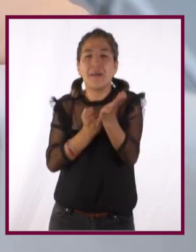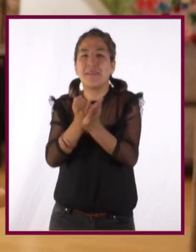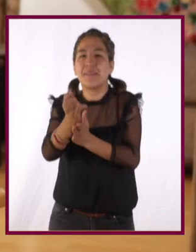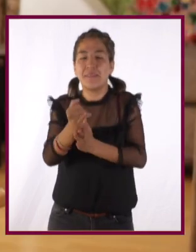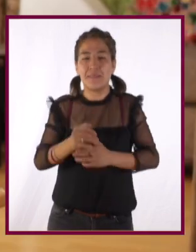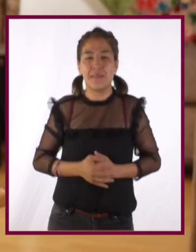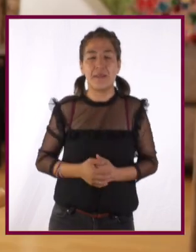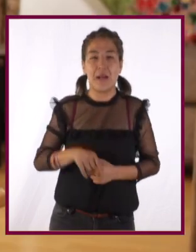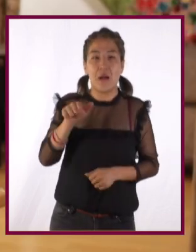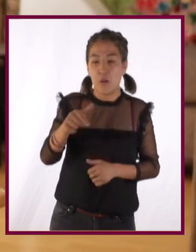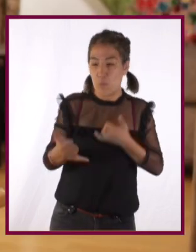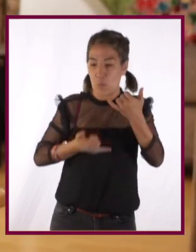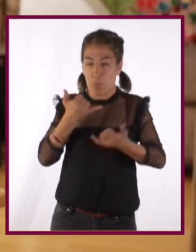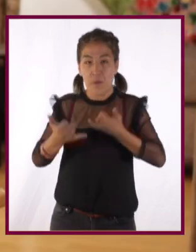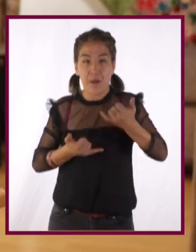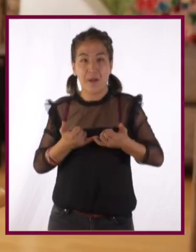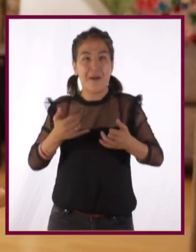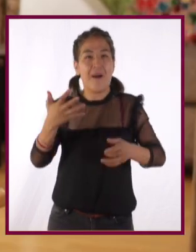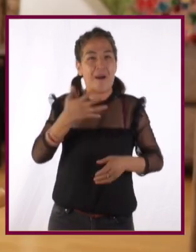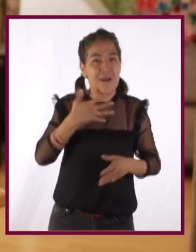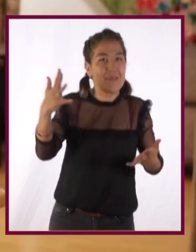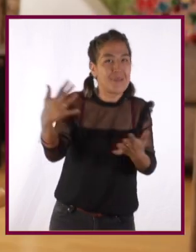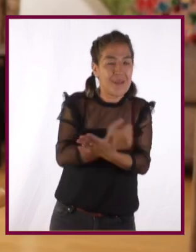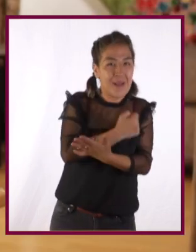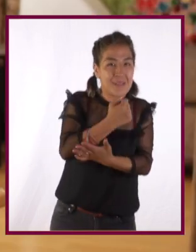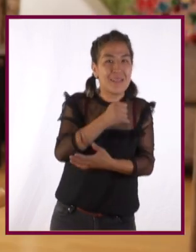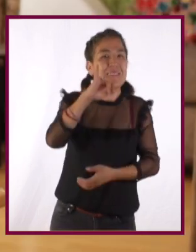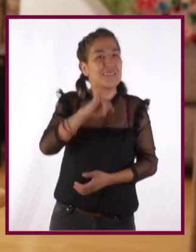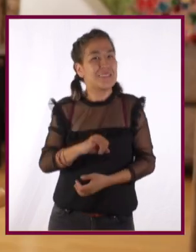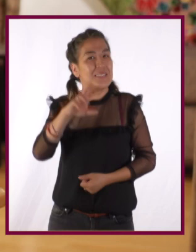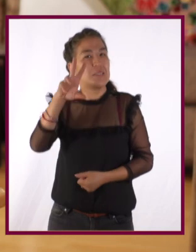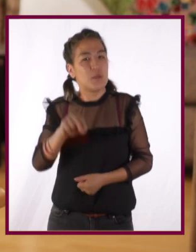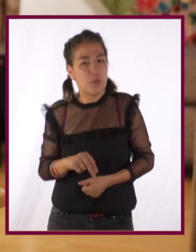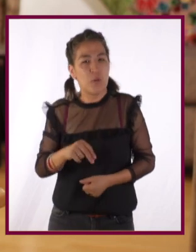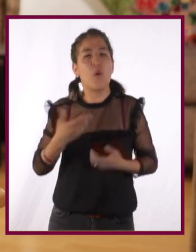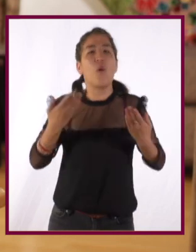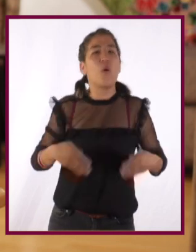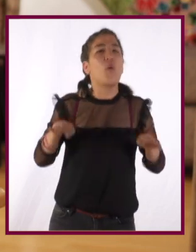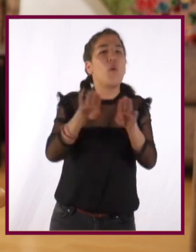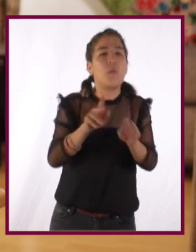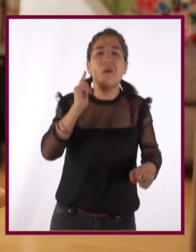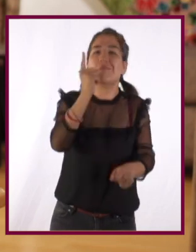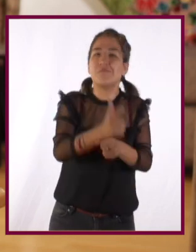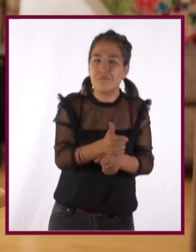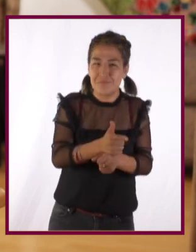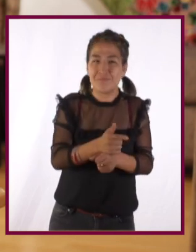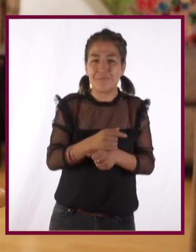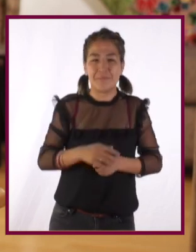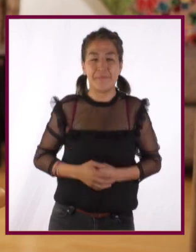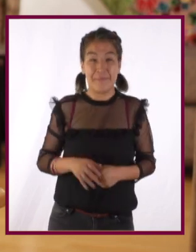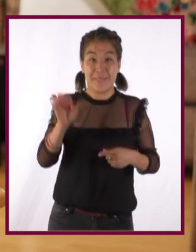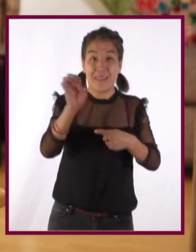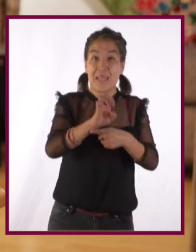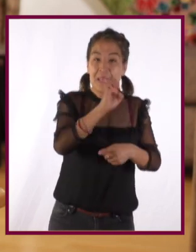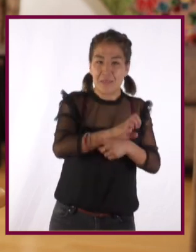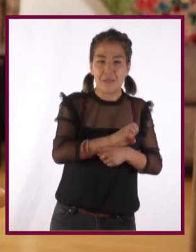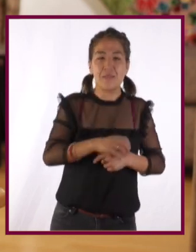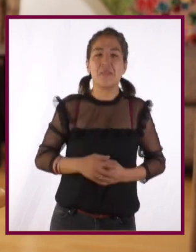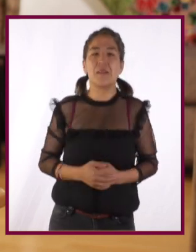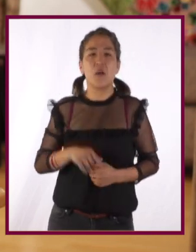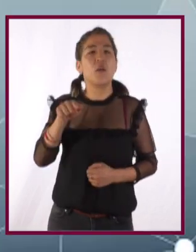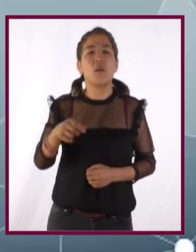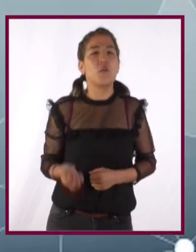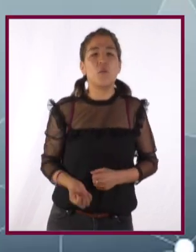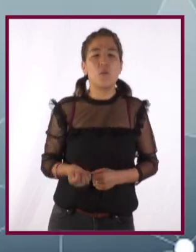decidir si nuestro juego tiene una estrategia ganadora o no y cómo la encontramos aparte, ¿no?